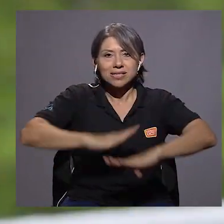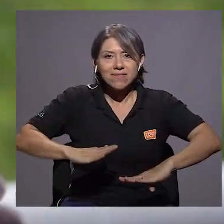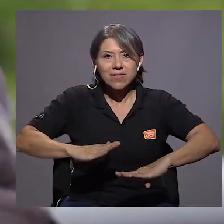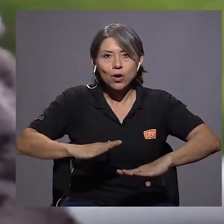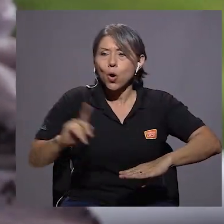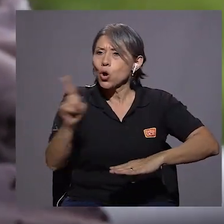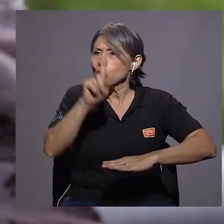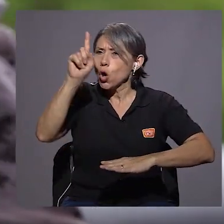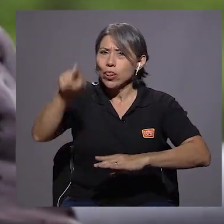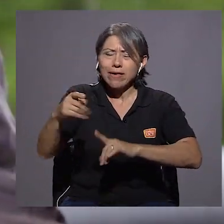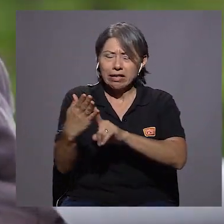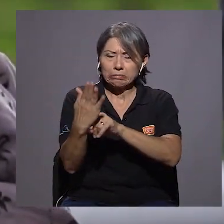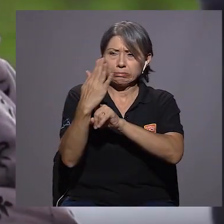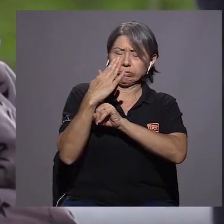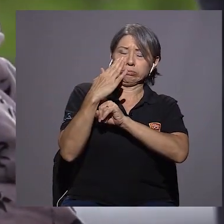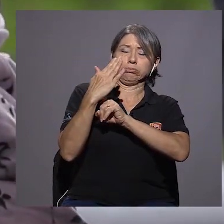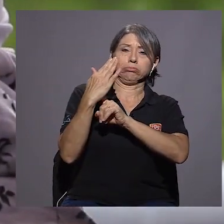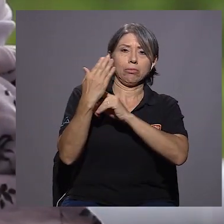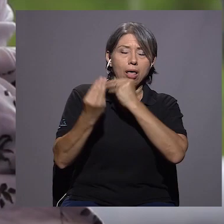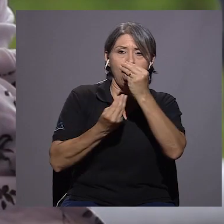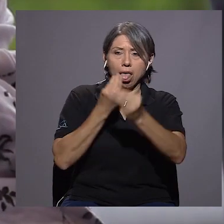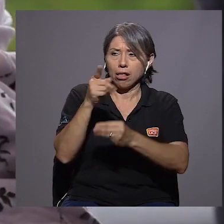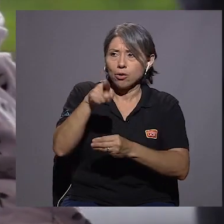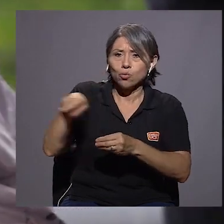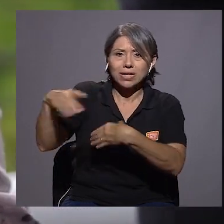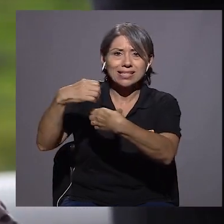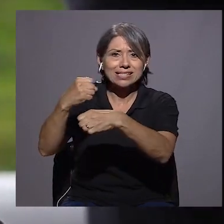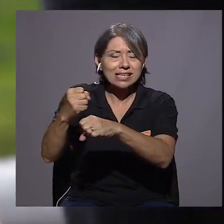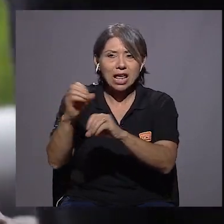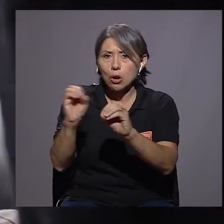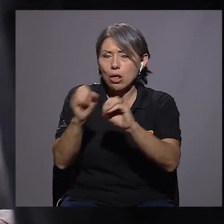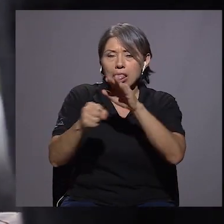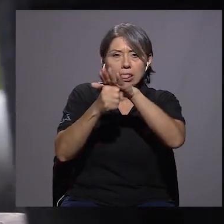No tuvo que haber esa represión que ustedes hicieron.